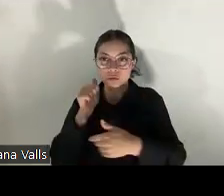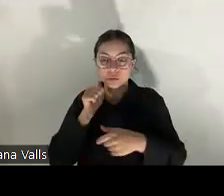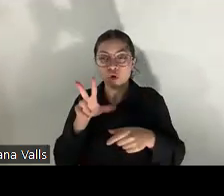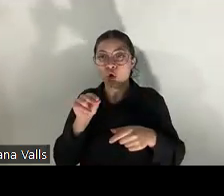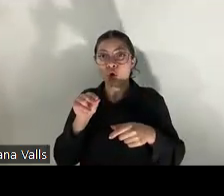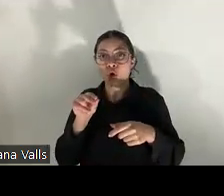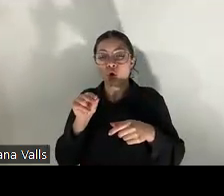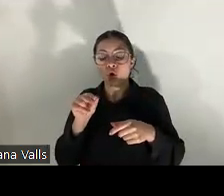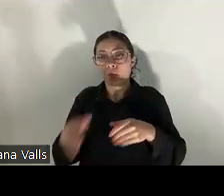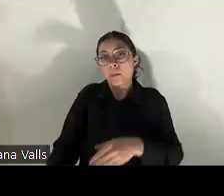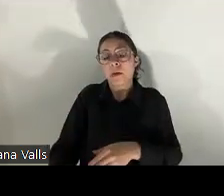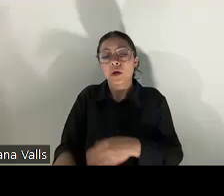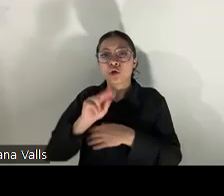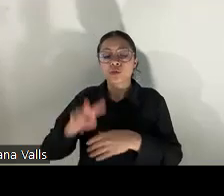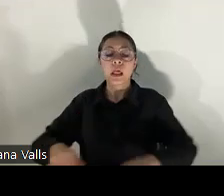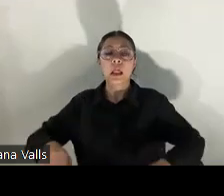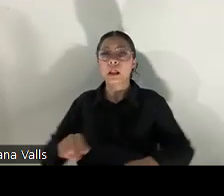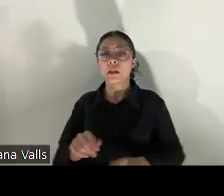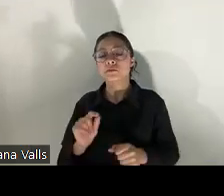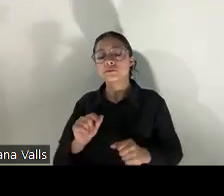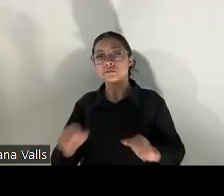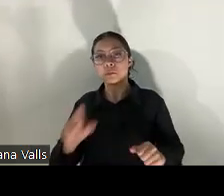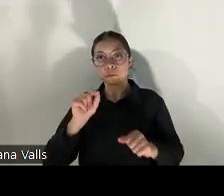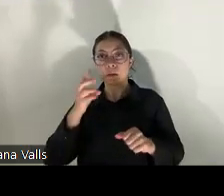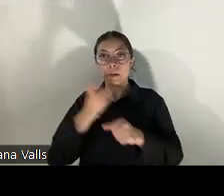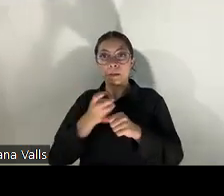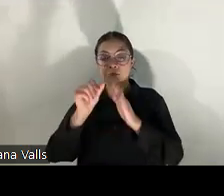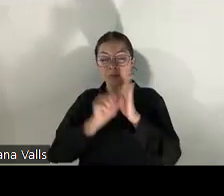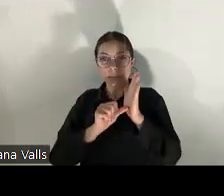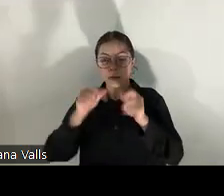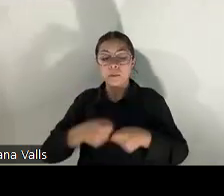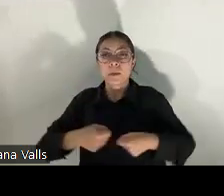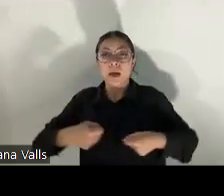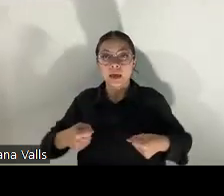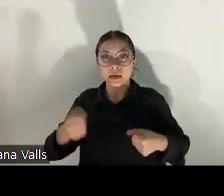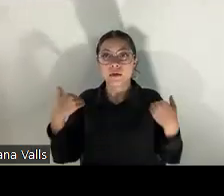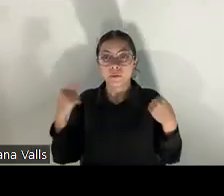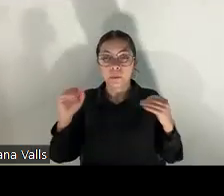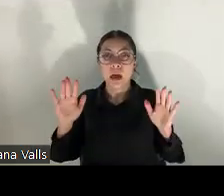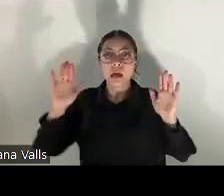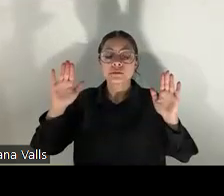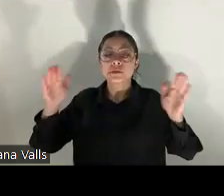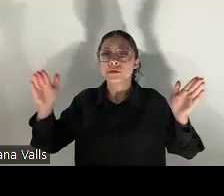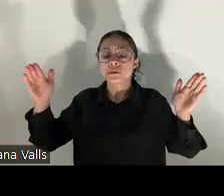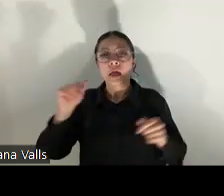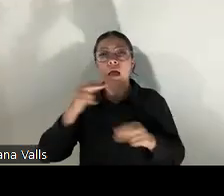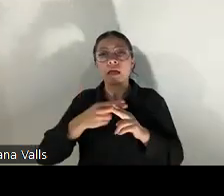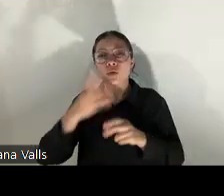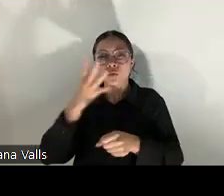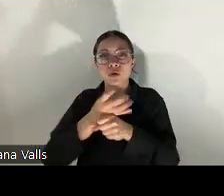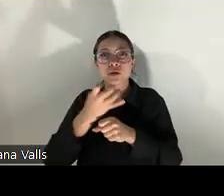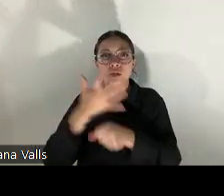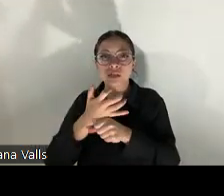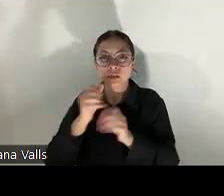hombros. Como al tercer mes va a empezar a abrir su cadera, sus brazos van a empezar a ir más arriba y luego al cuarto, al quinto mes vamos a ver